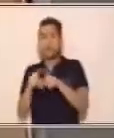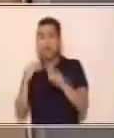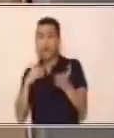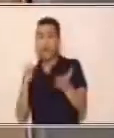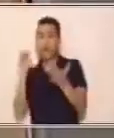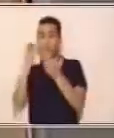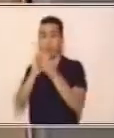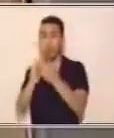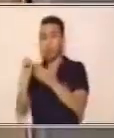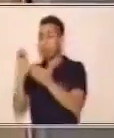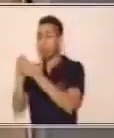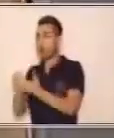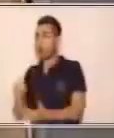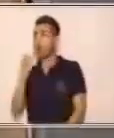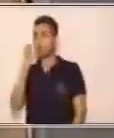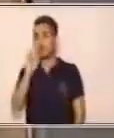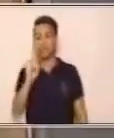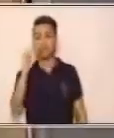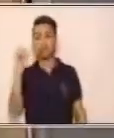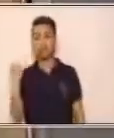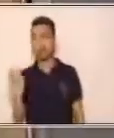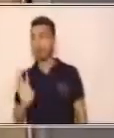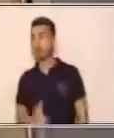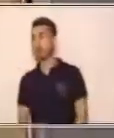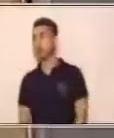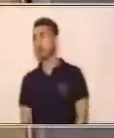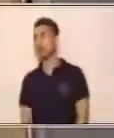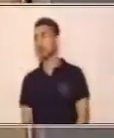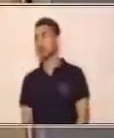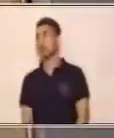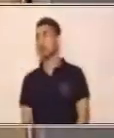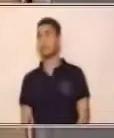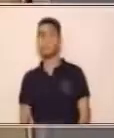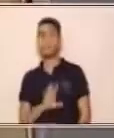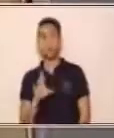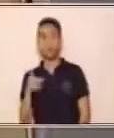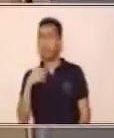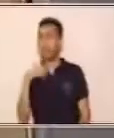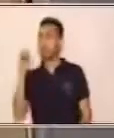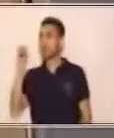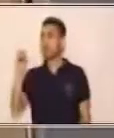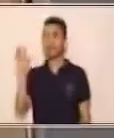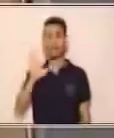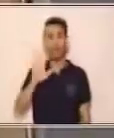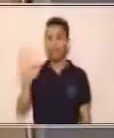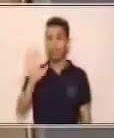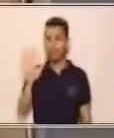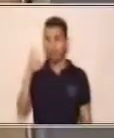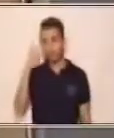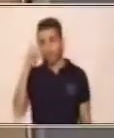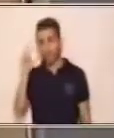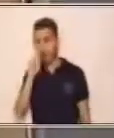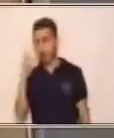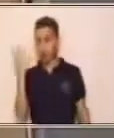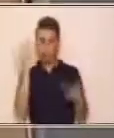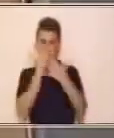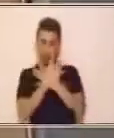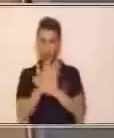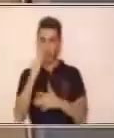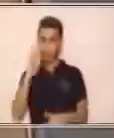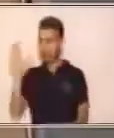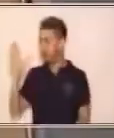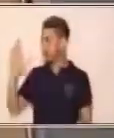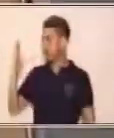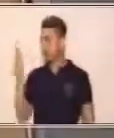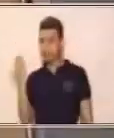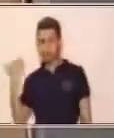llenara estas casillas con ceros. Pero lo voy a dejar así para que no tengamos ninguna equivocación. Lo voy a dejar